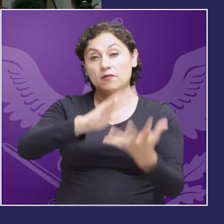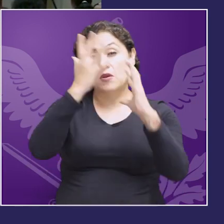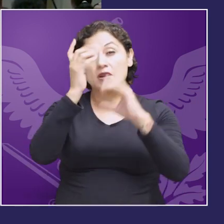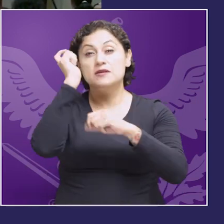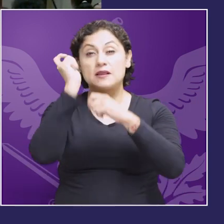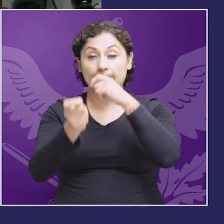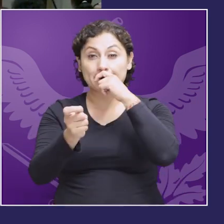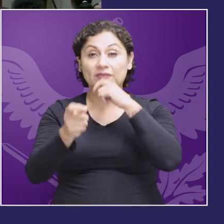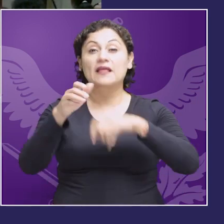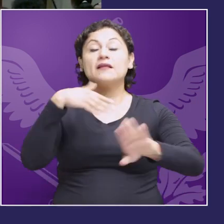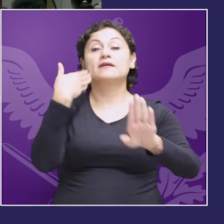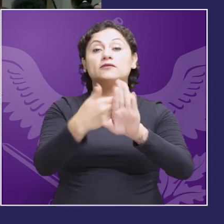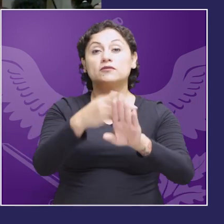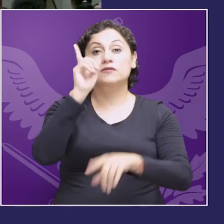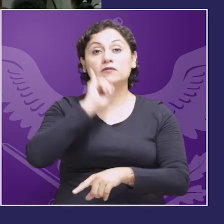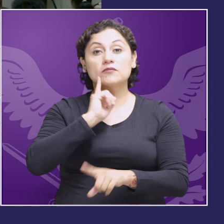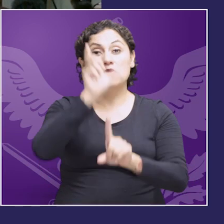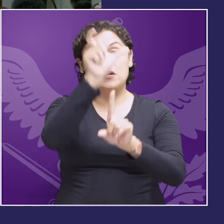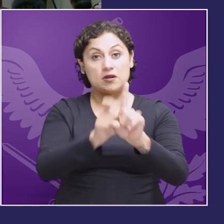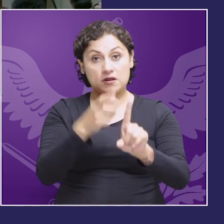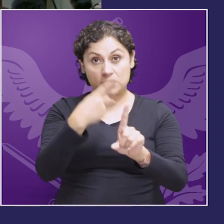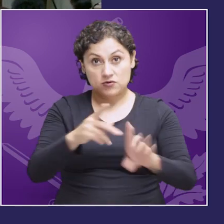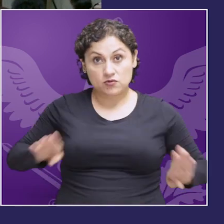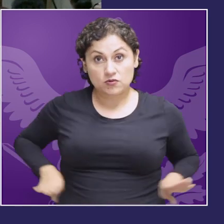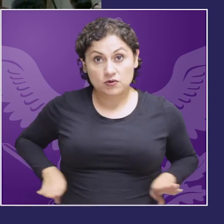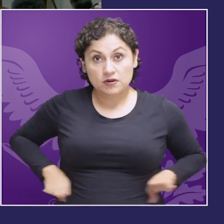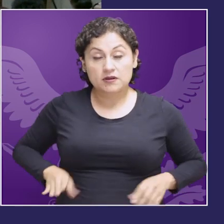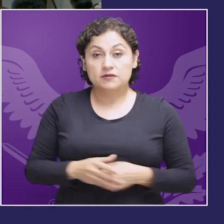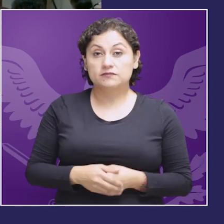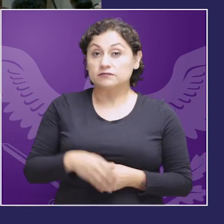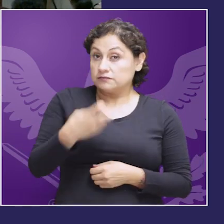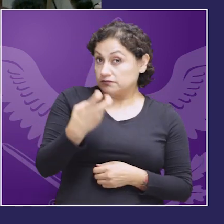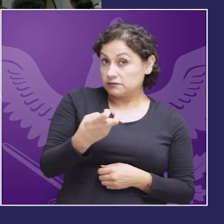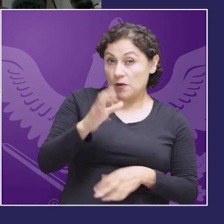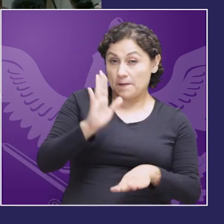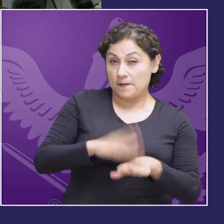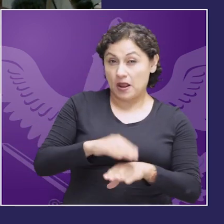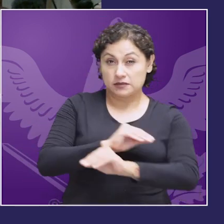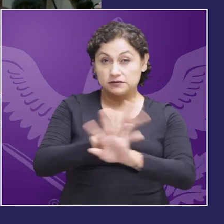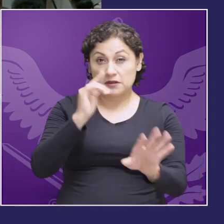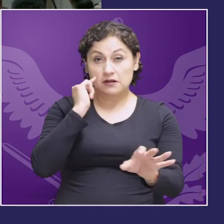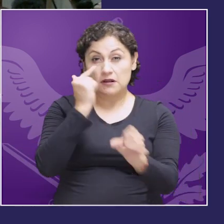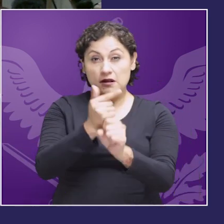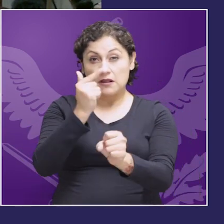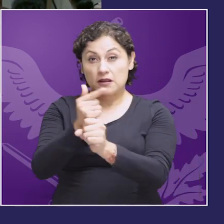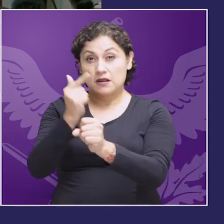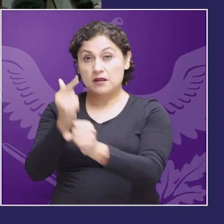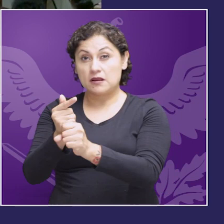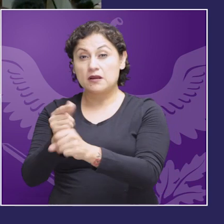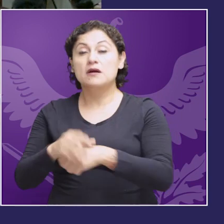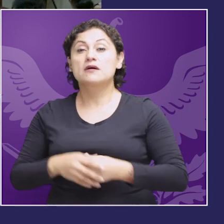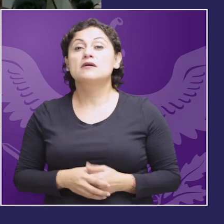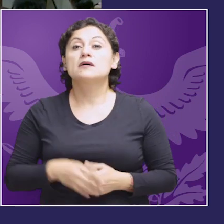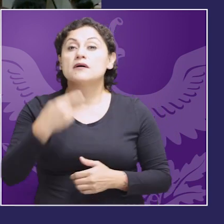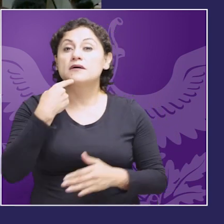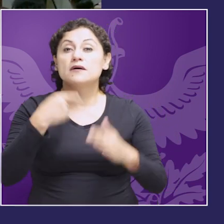quebrantamiento o imposición de estereotipos de género. Es en evidente reconocimiento que esta violencia constituye una forma de control social hacia las